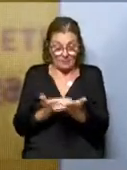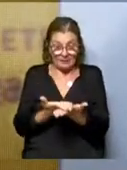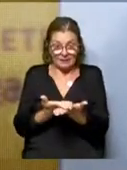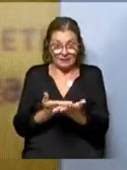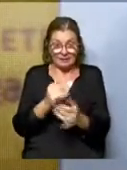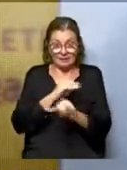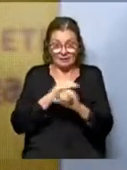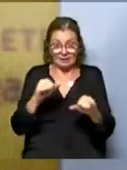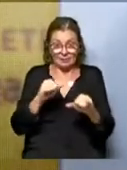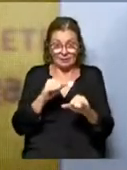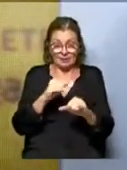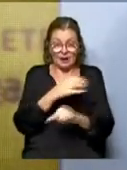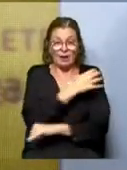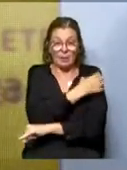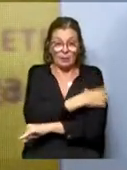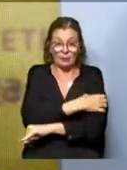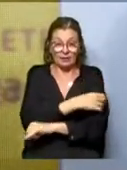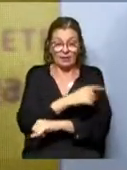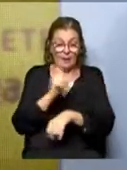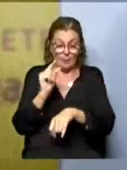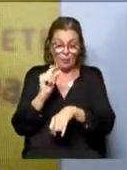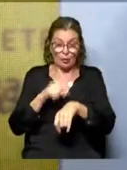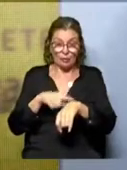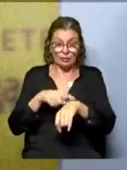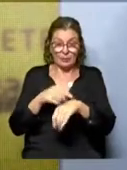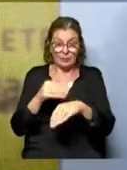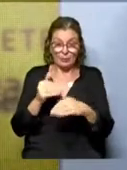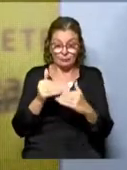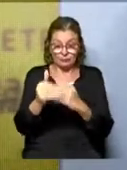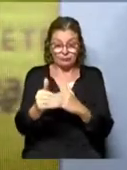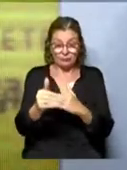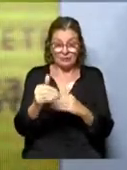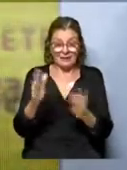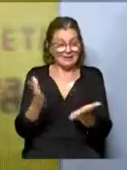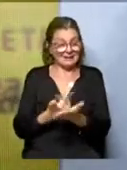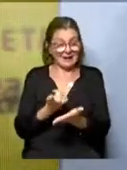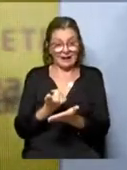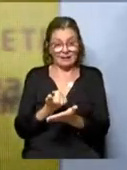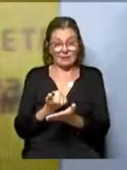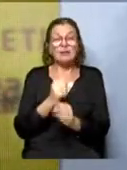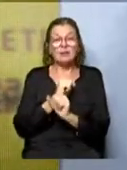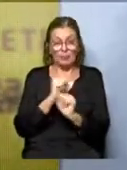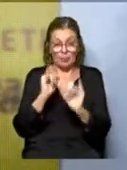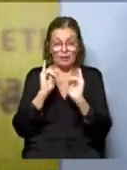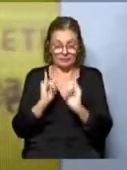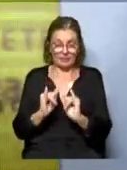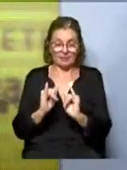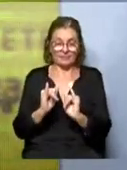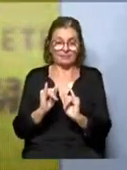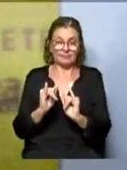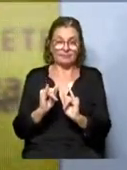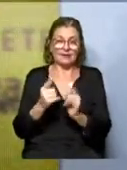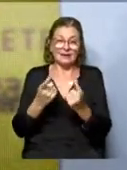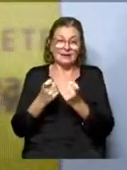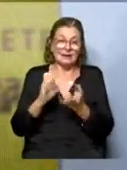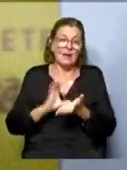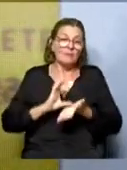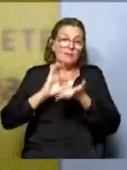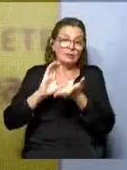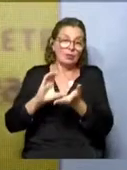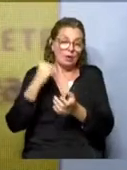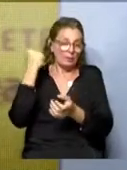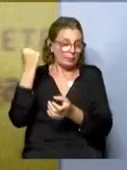con la infantilización de la pobreza en un corto plazo, con un horizonte de erradicar la pobreza infantil en el medio plazo. Se puede, ¿sí? Requiere una inversión